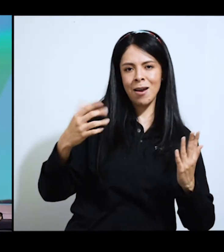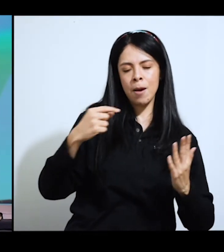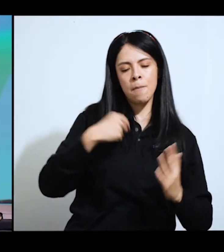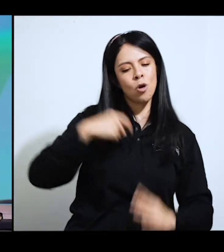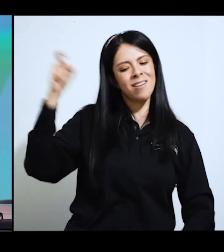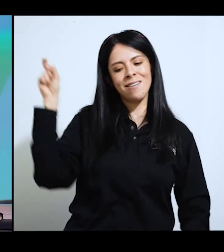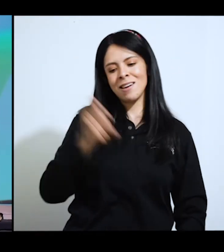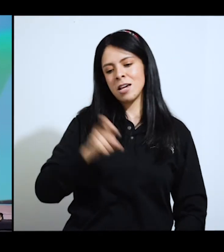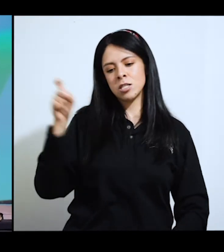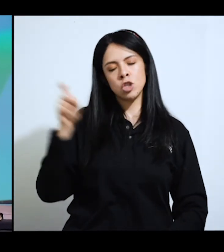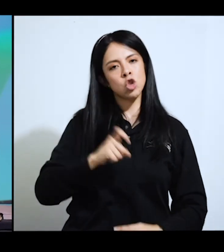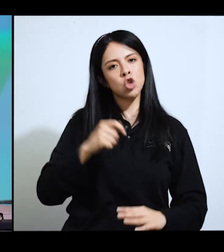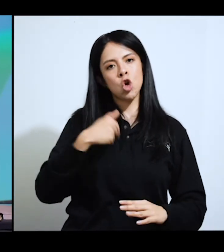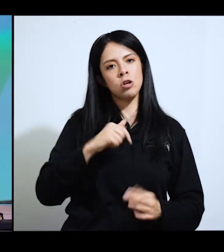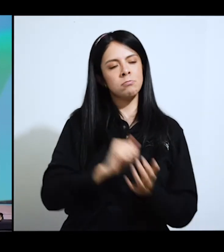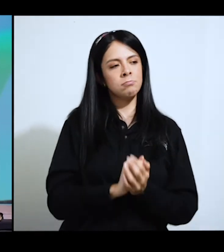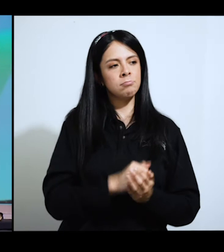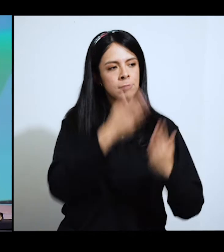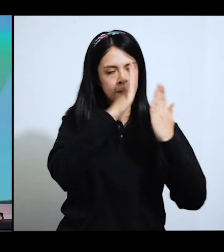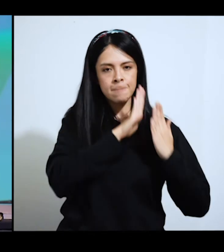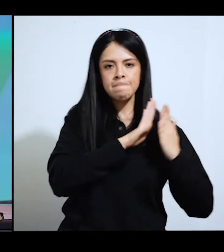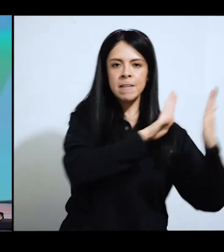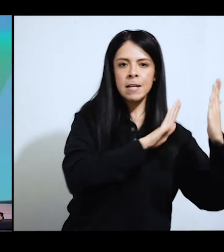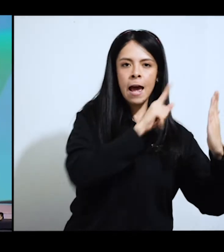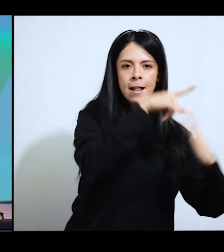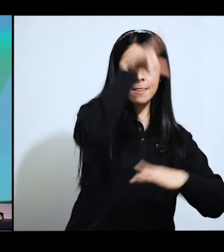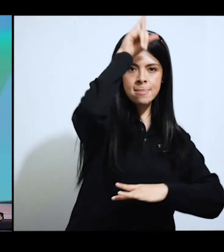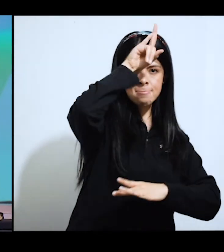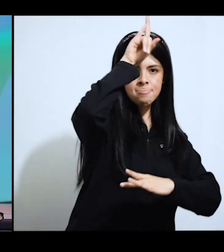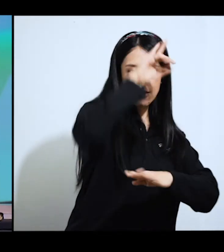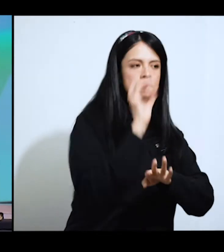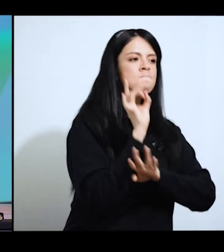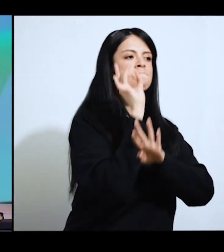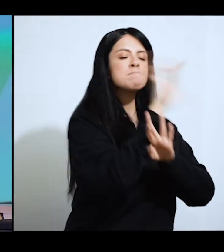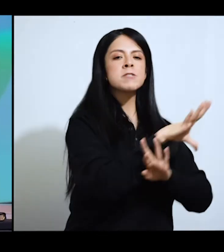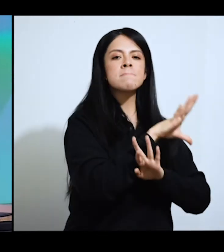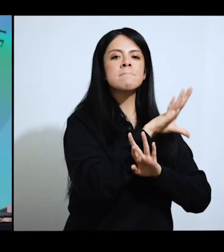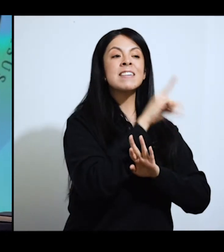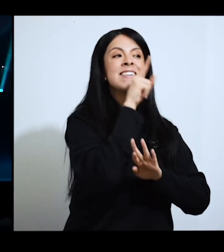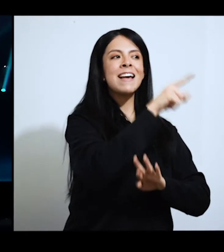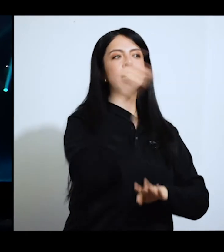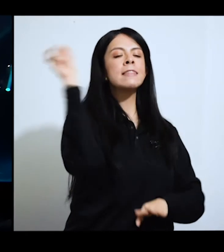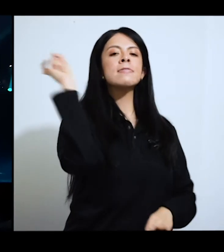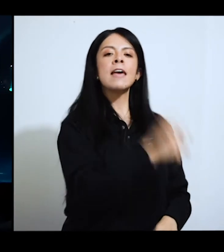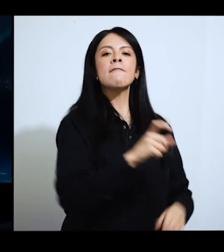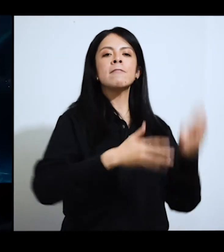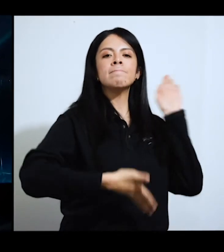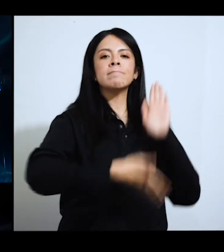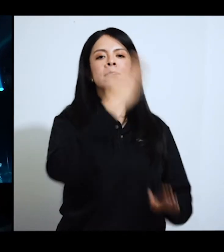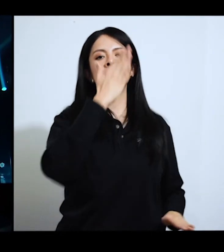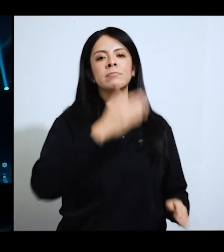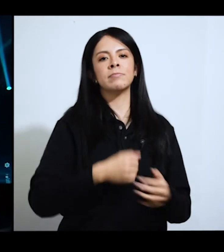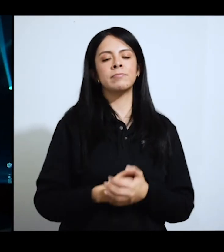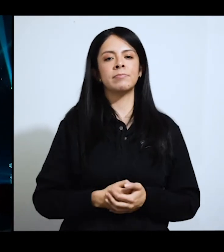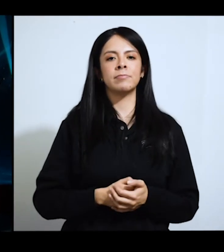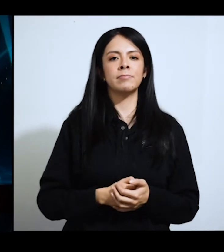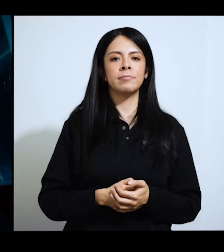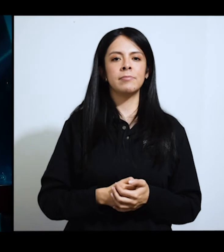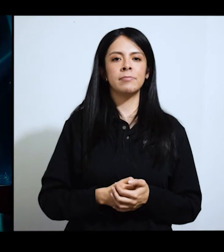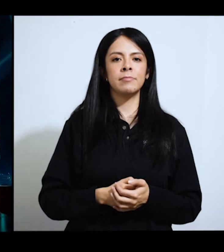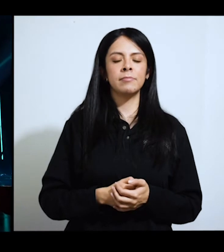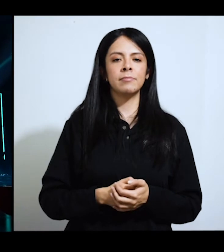dice Santiago 4:7, y él huirá de mí. Y entonces, por eso